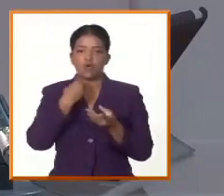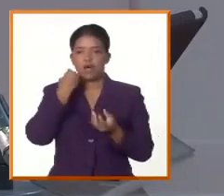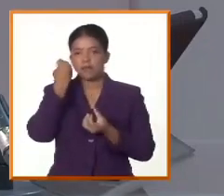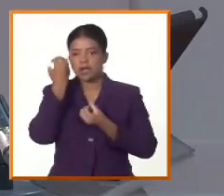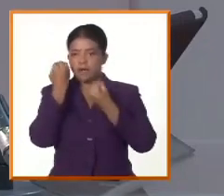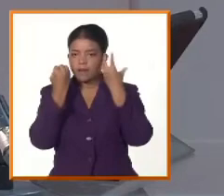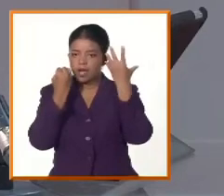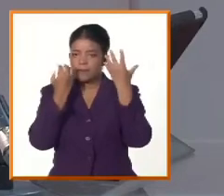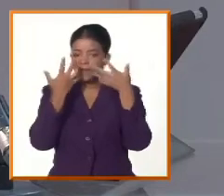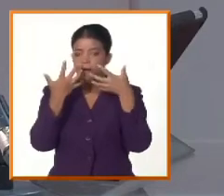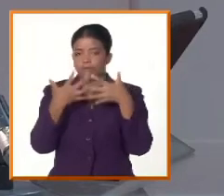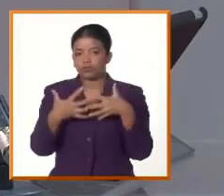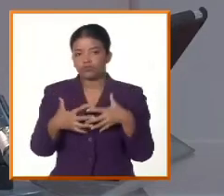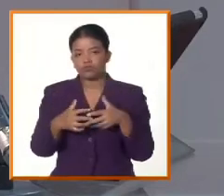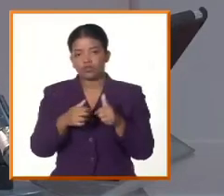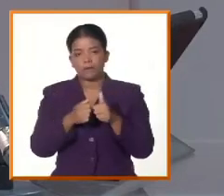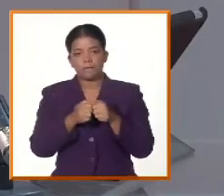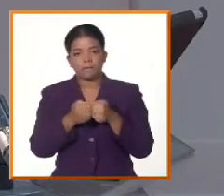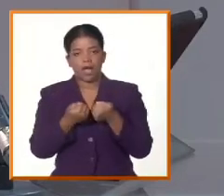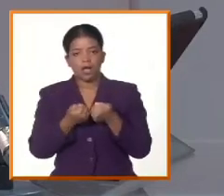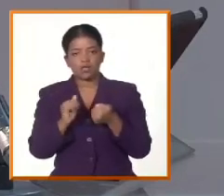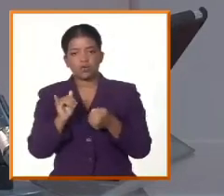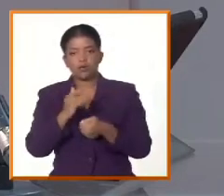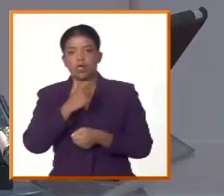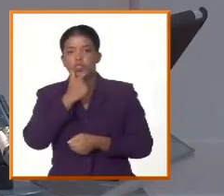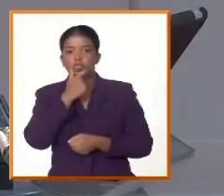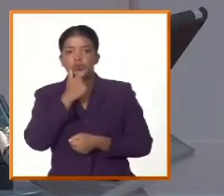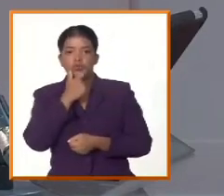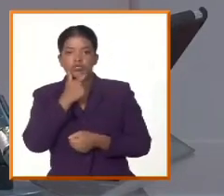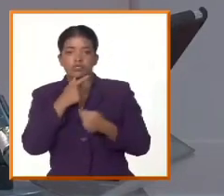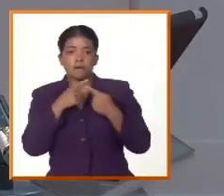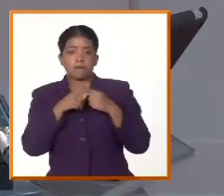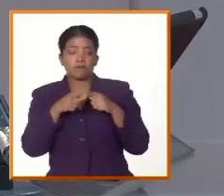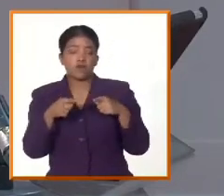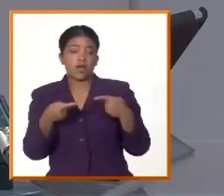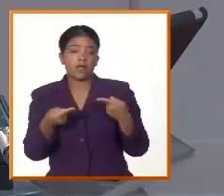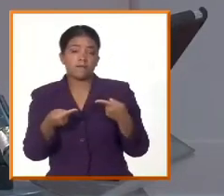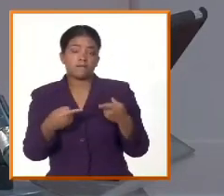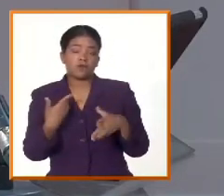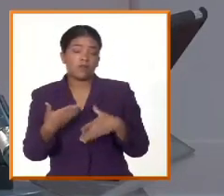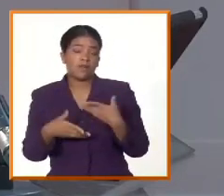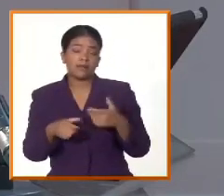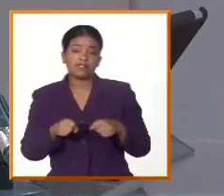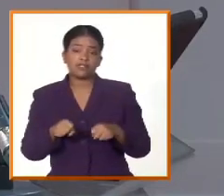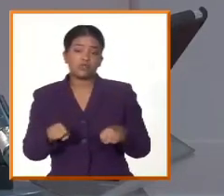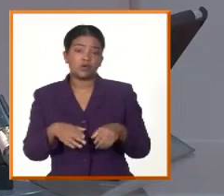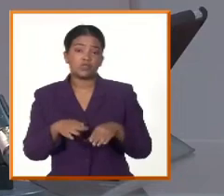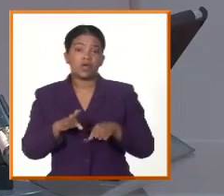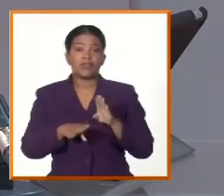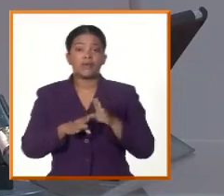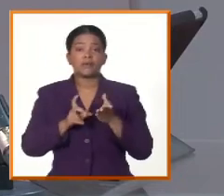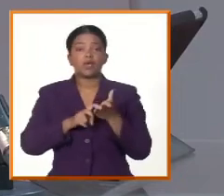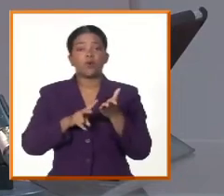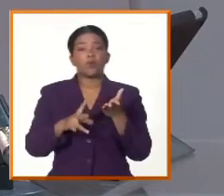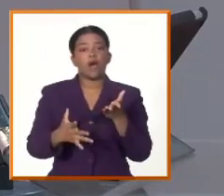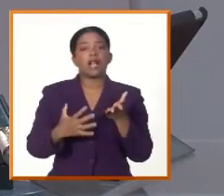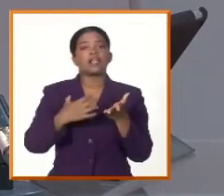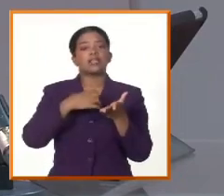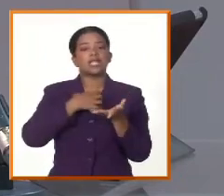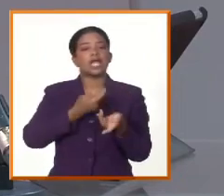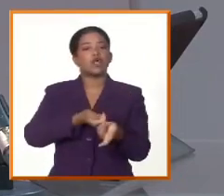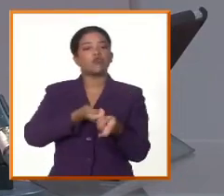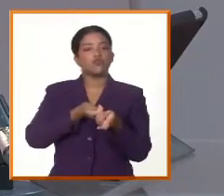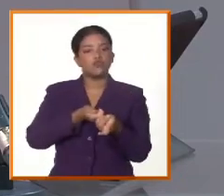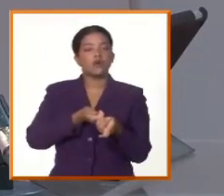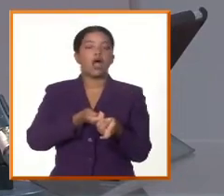de panadería repostería ante la situación porque cada localidad o cada retiro territorio tiene una característica